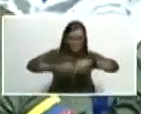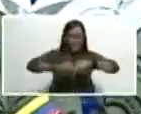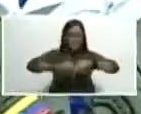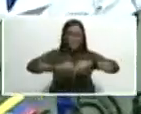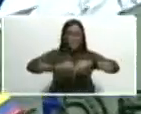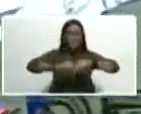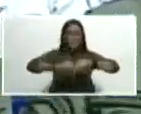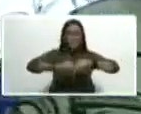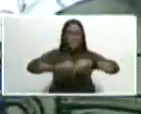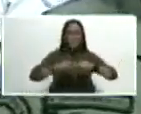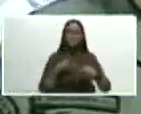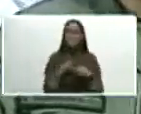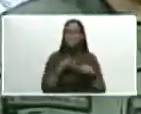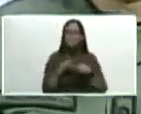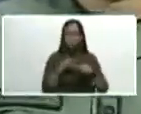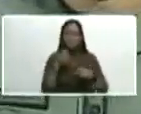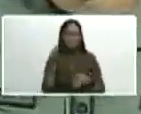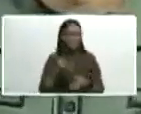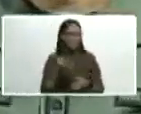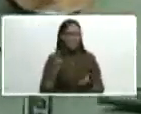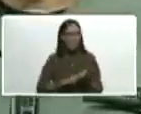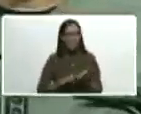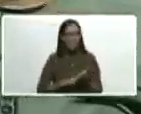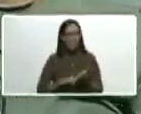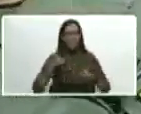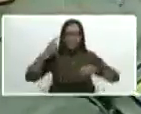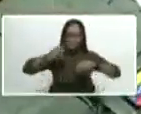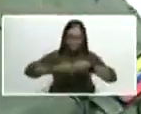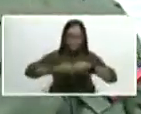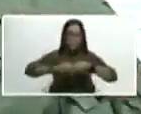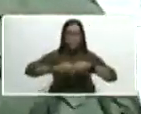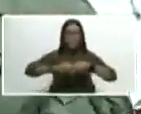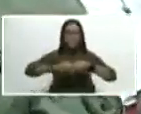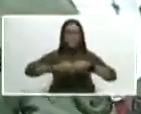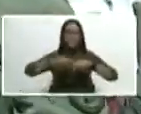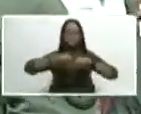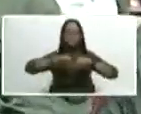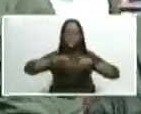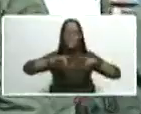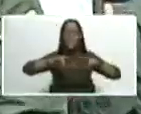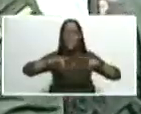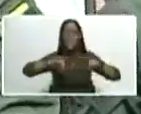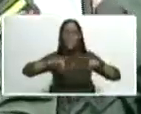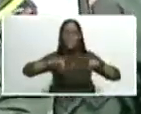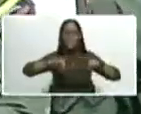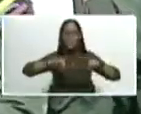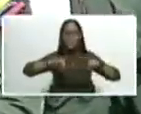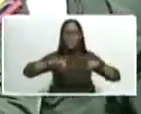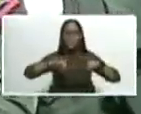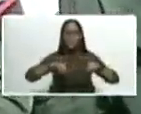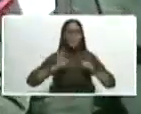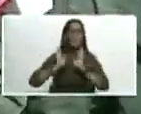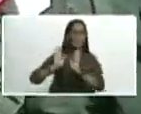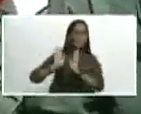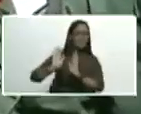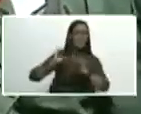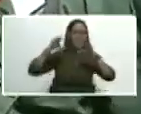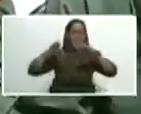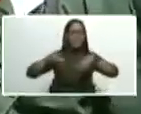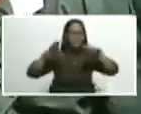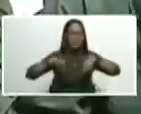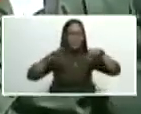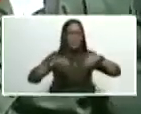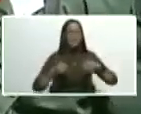Se cruza un cuchillo, ¿verdad? ¿Ah? Con sal. Para que aguante la lluvia mientras hacemos